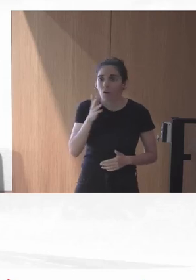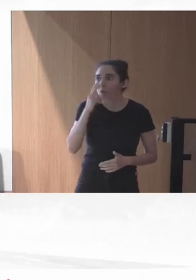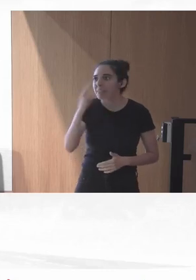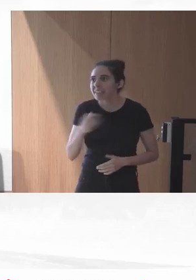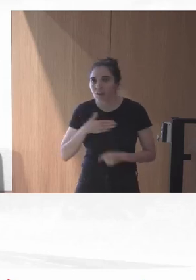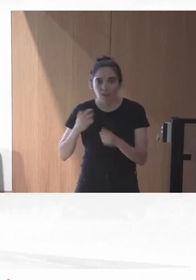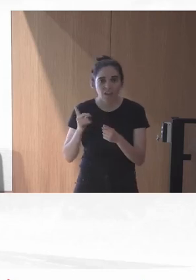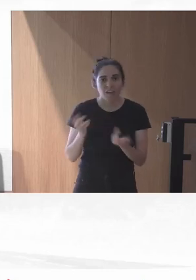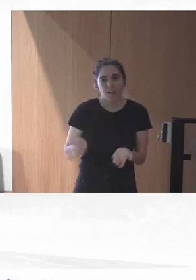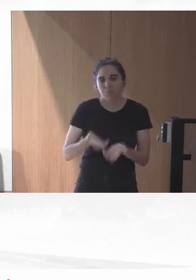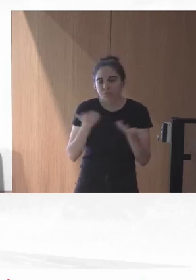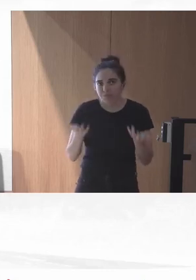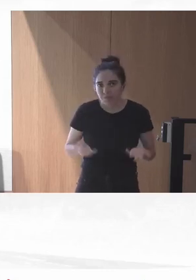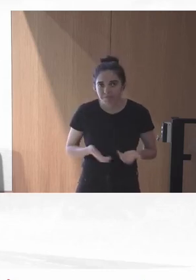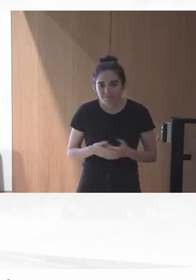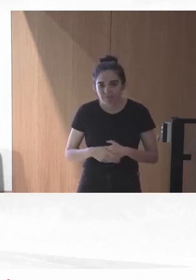y